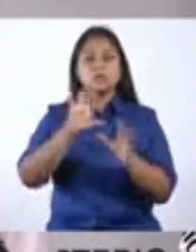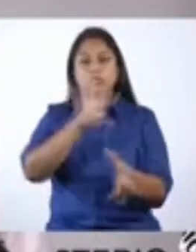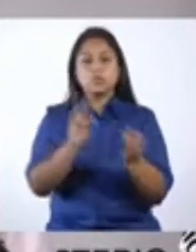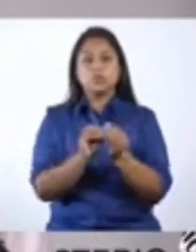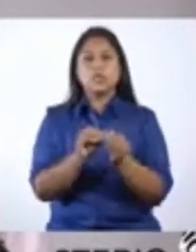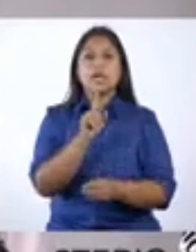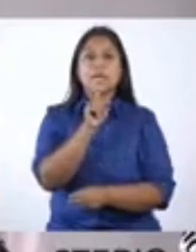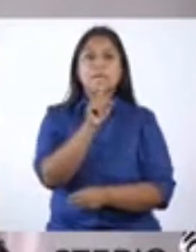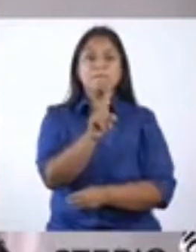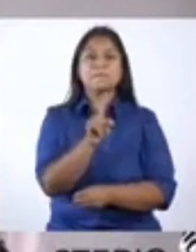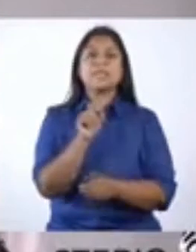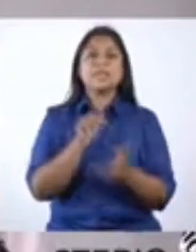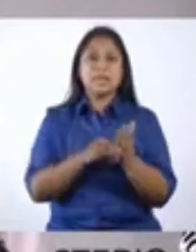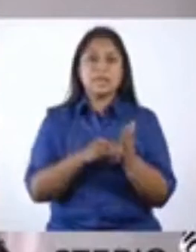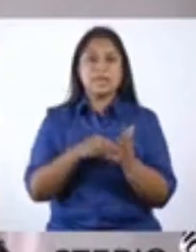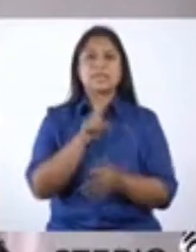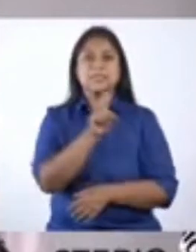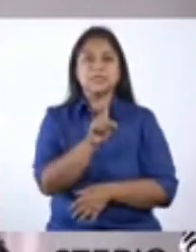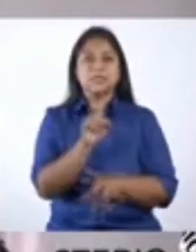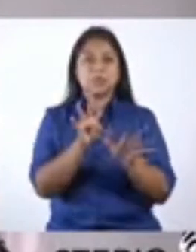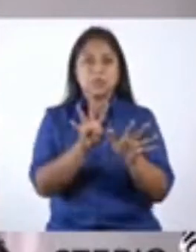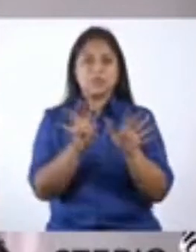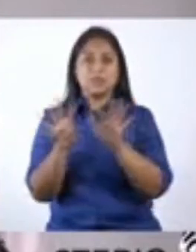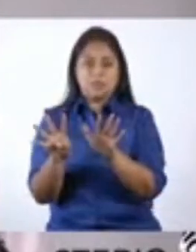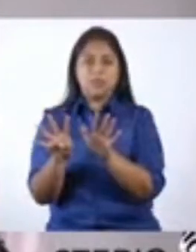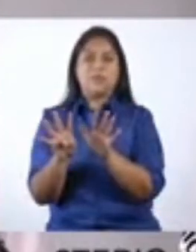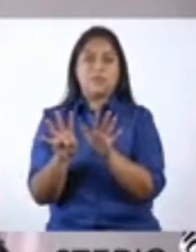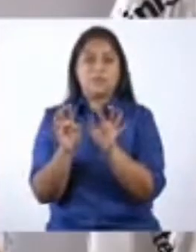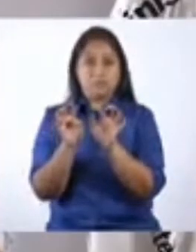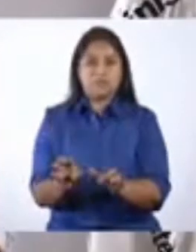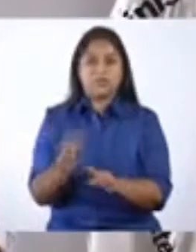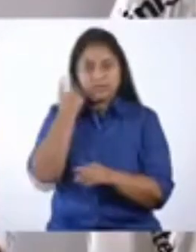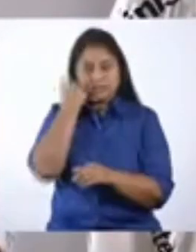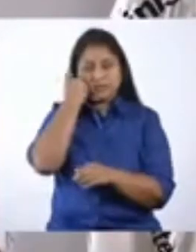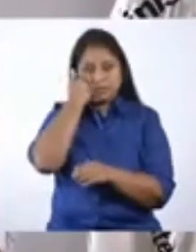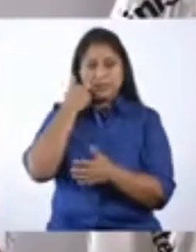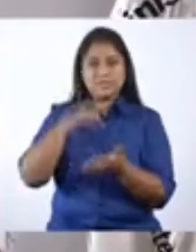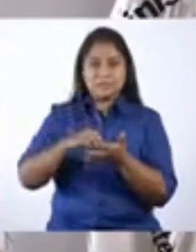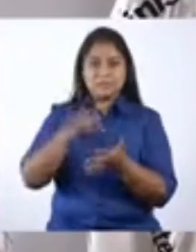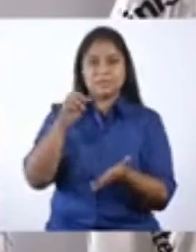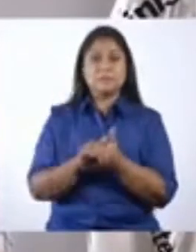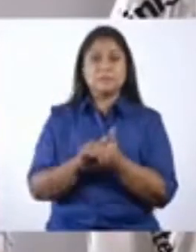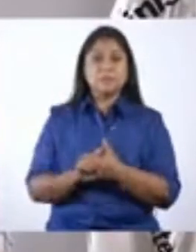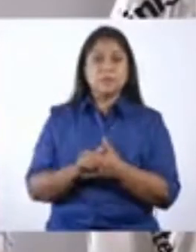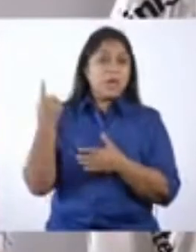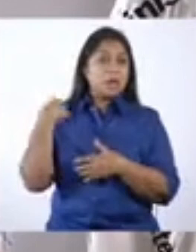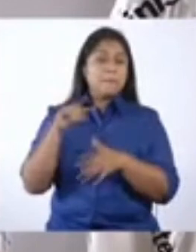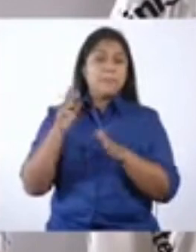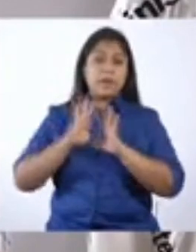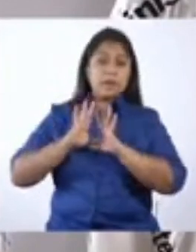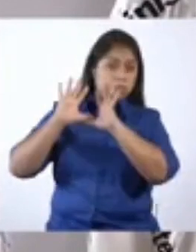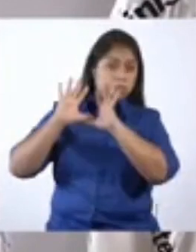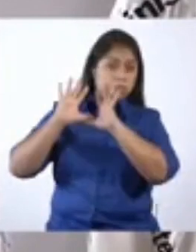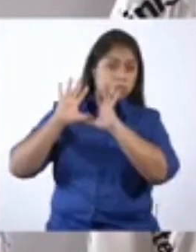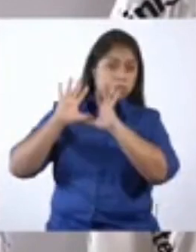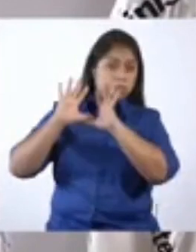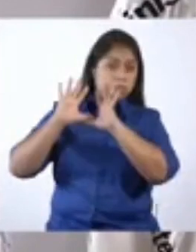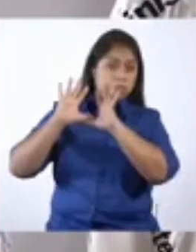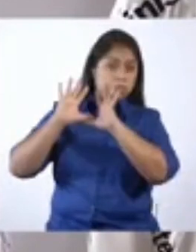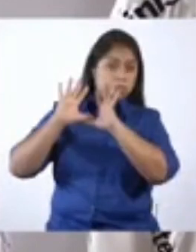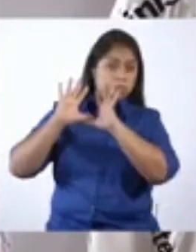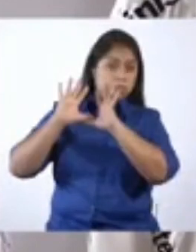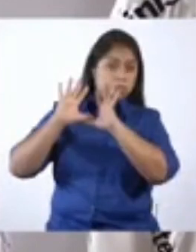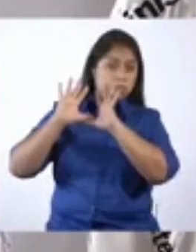de 1.199 casos en el país. Para contener la enfermedad, es